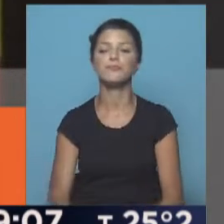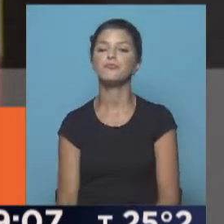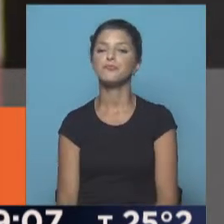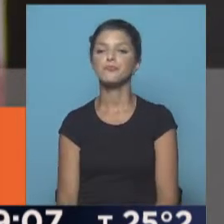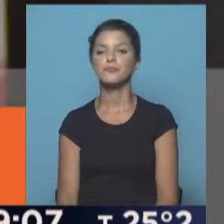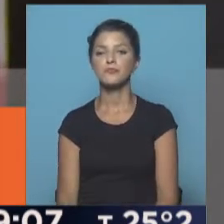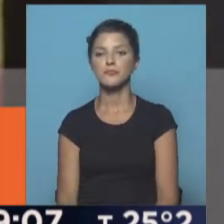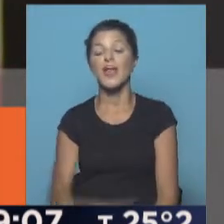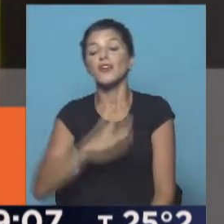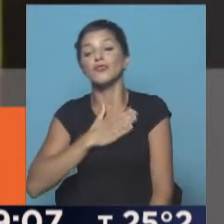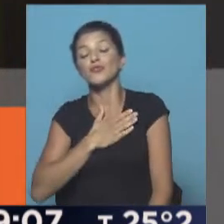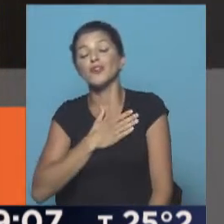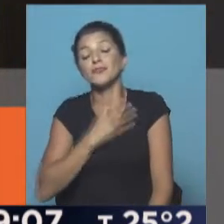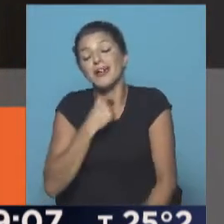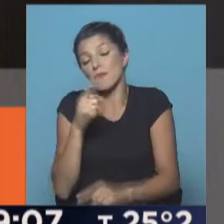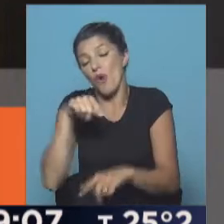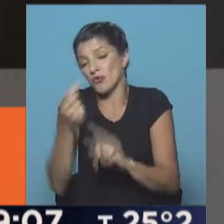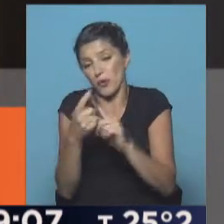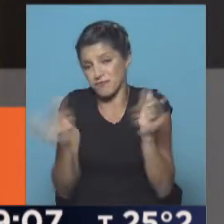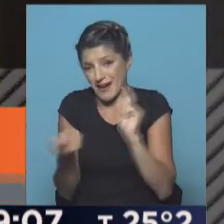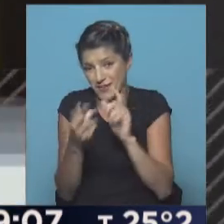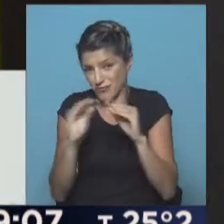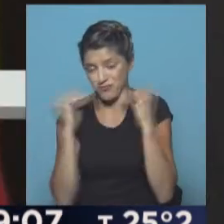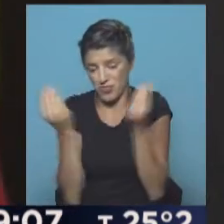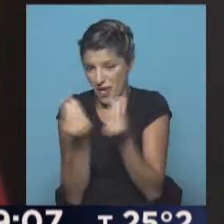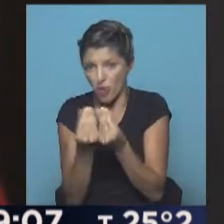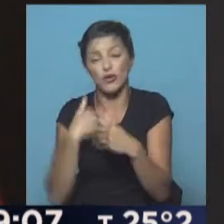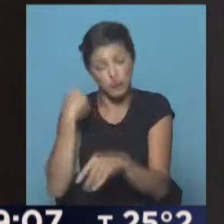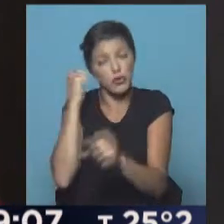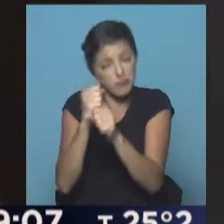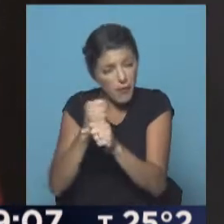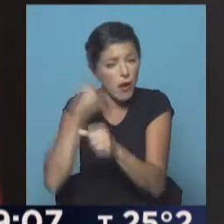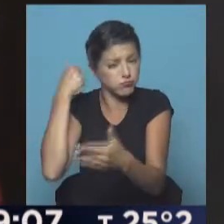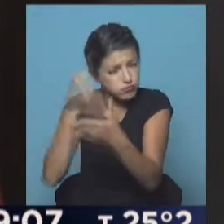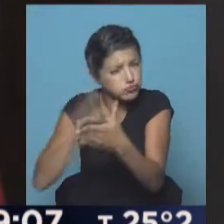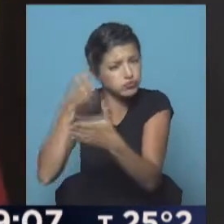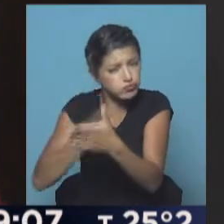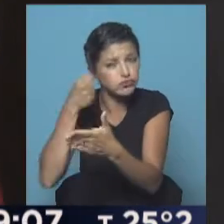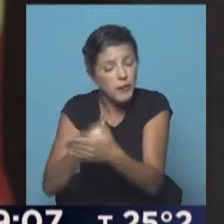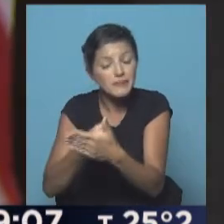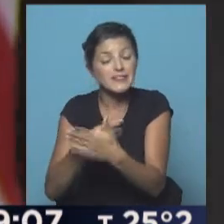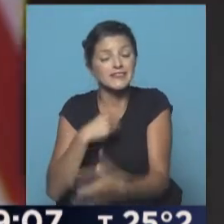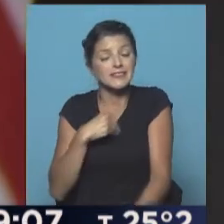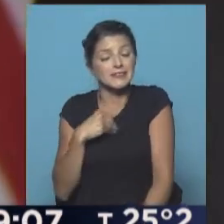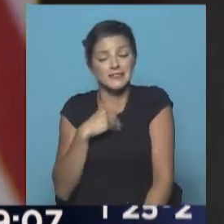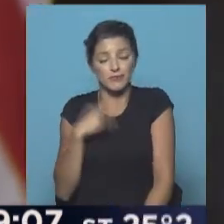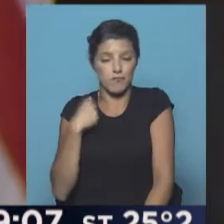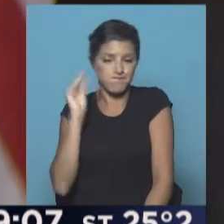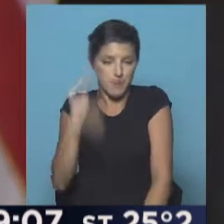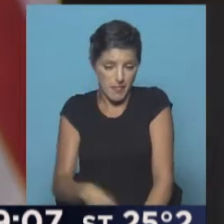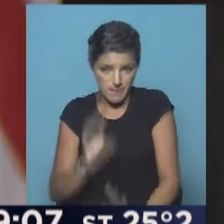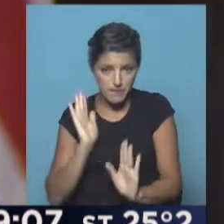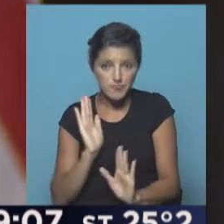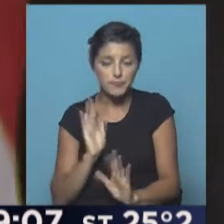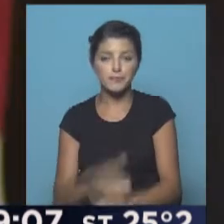que queríamos y por el que trabajamos tanto. Siento mucho que no hayamos ganado estas